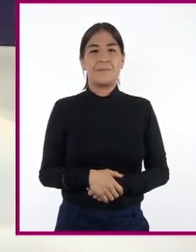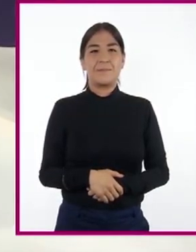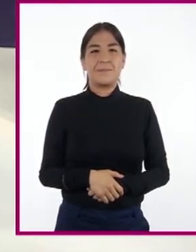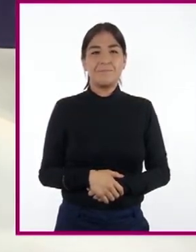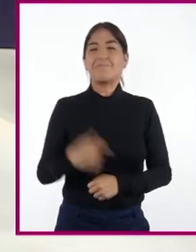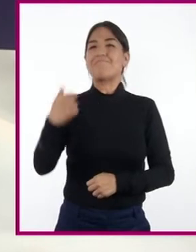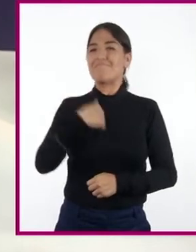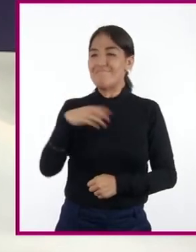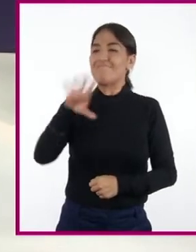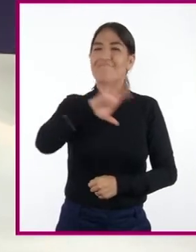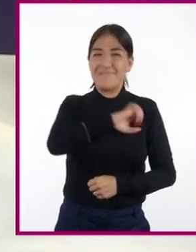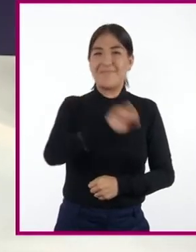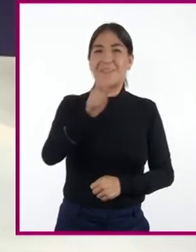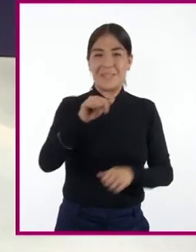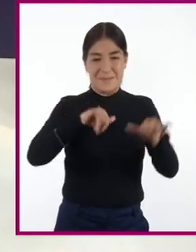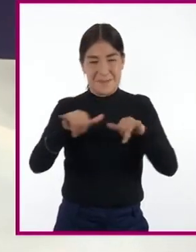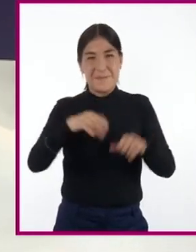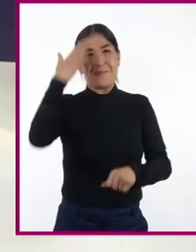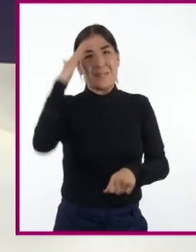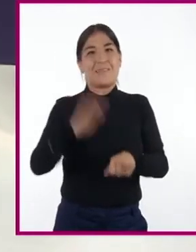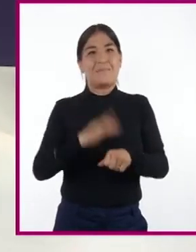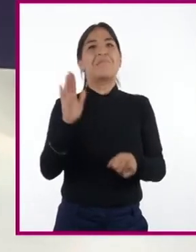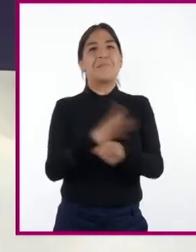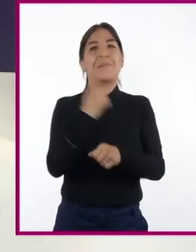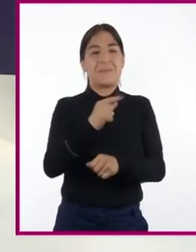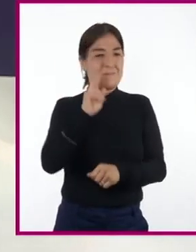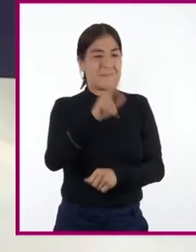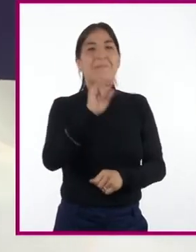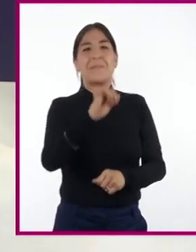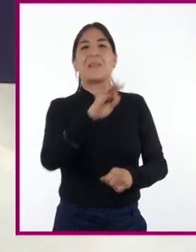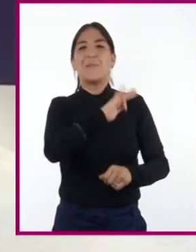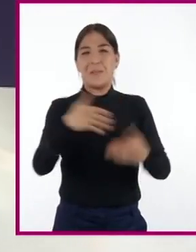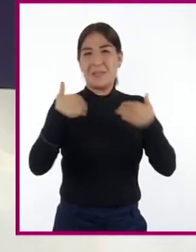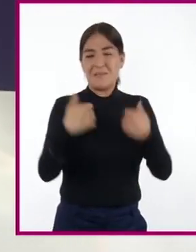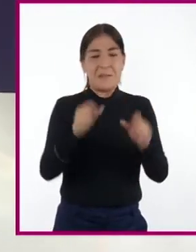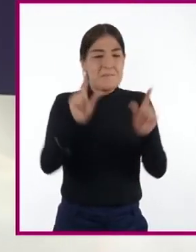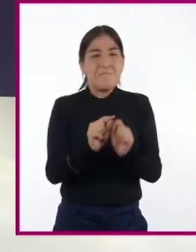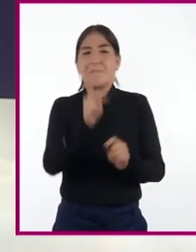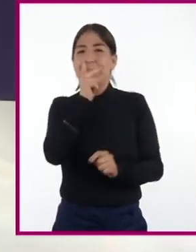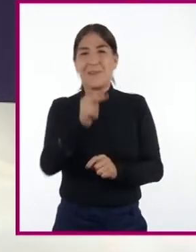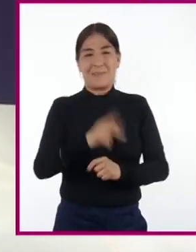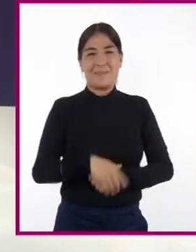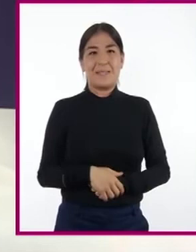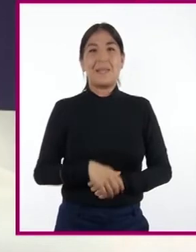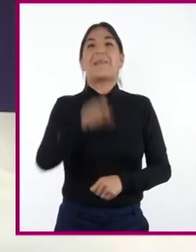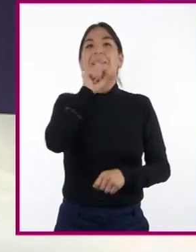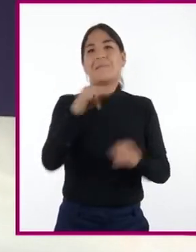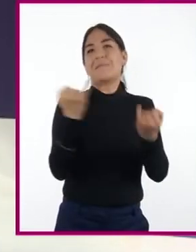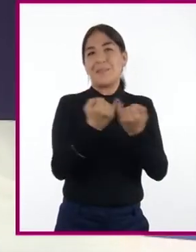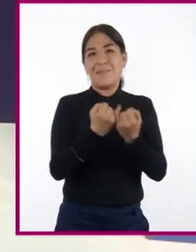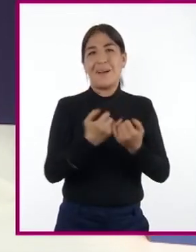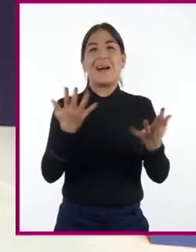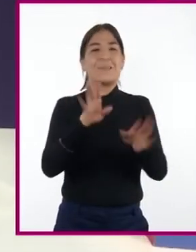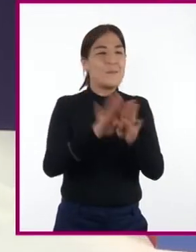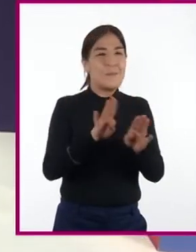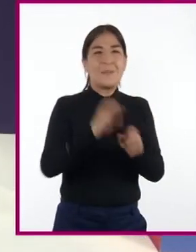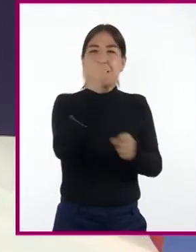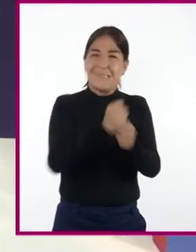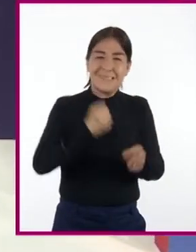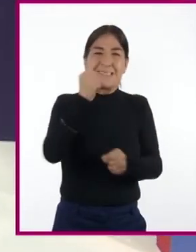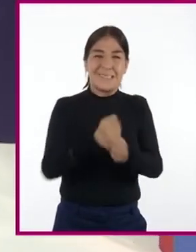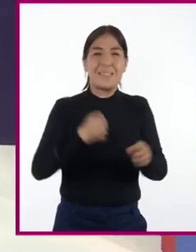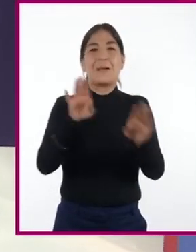A mí me encantan los mapas mentales porque permiten expresar mucho con pocas palabras, además de que nos hacen practicar